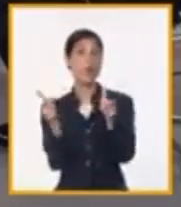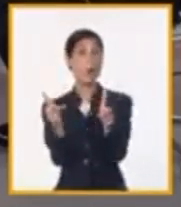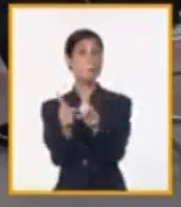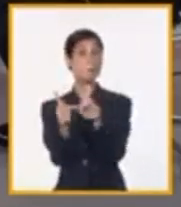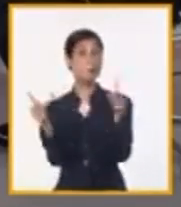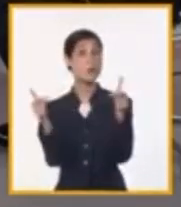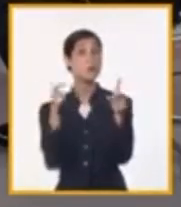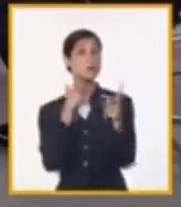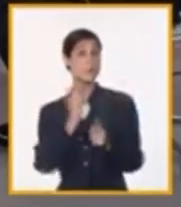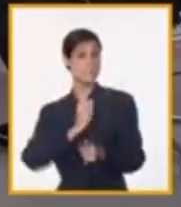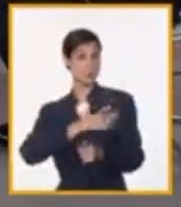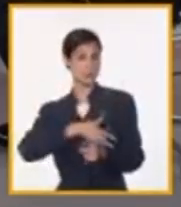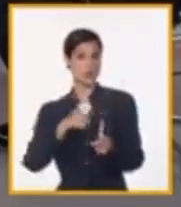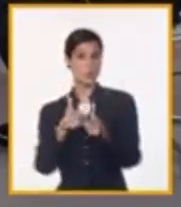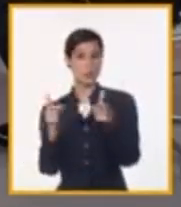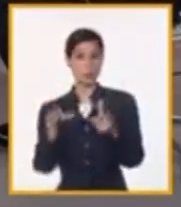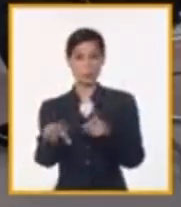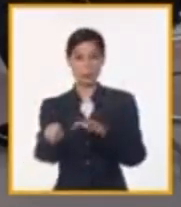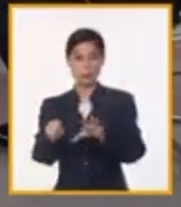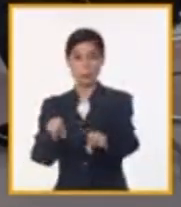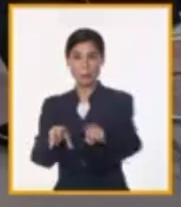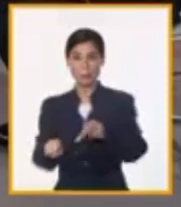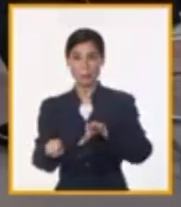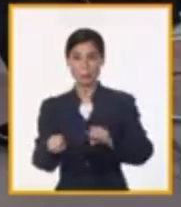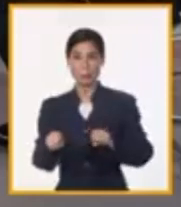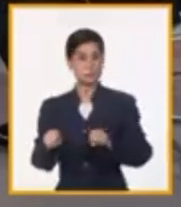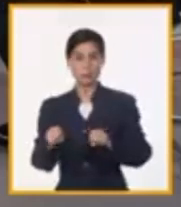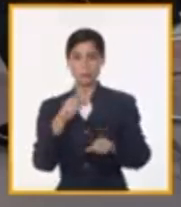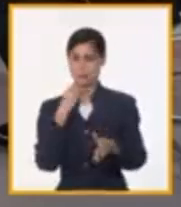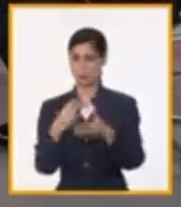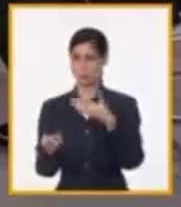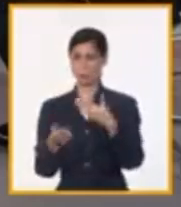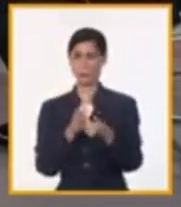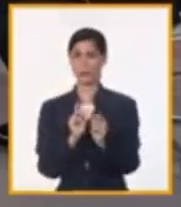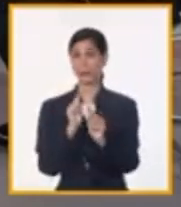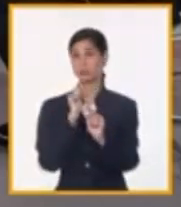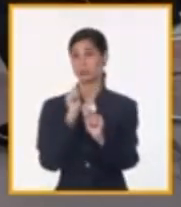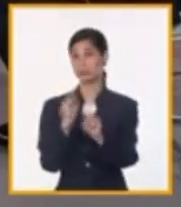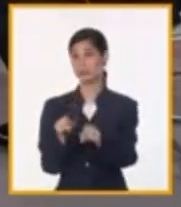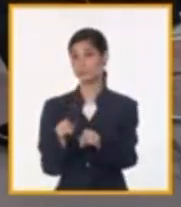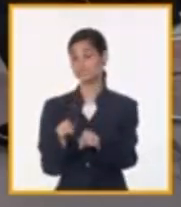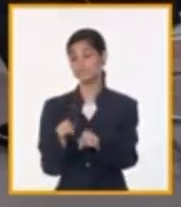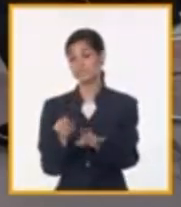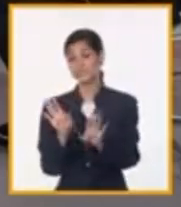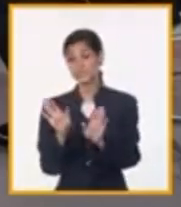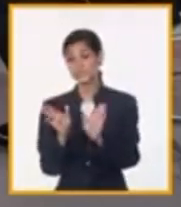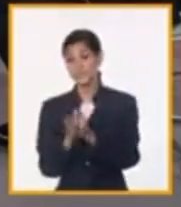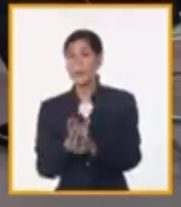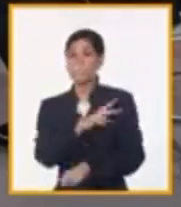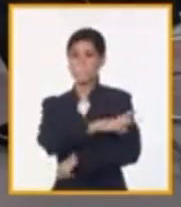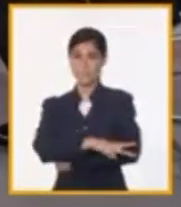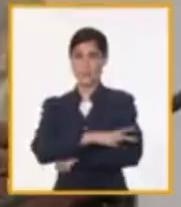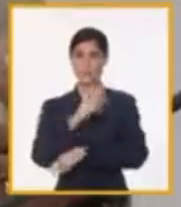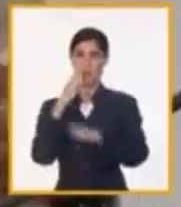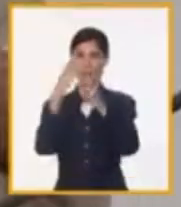sin Jordania eh y por otra parte bueno la reacción del Líbano y de la de hisbol